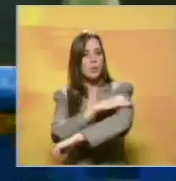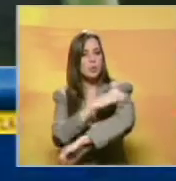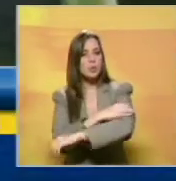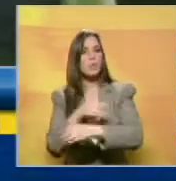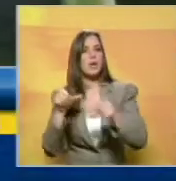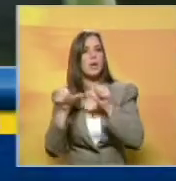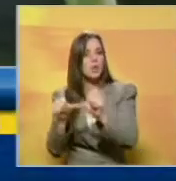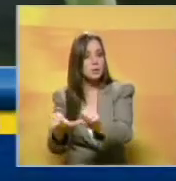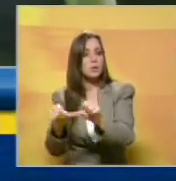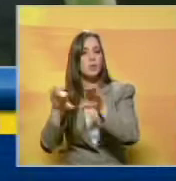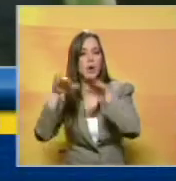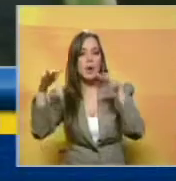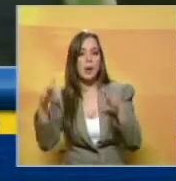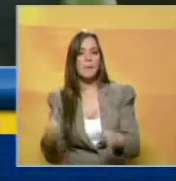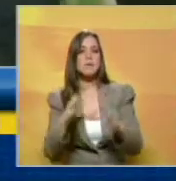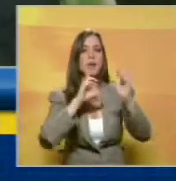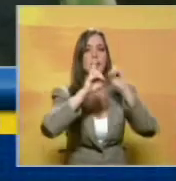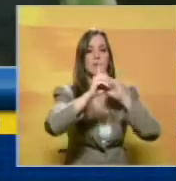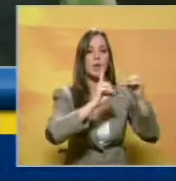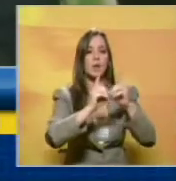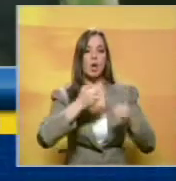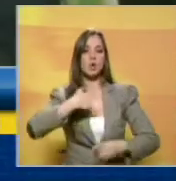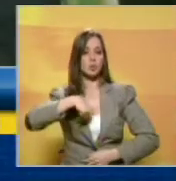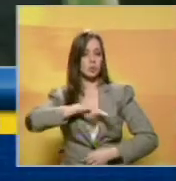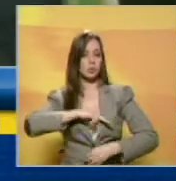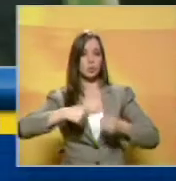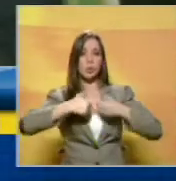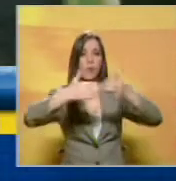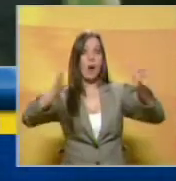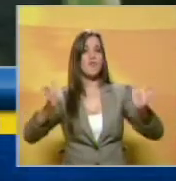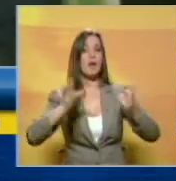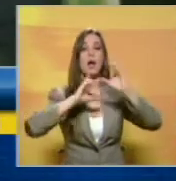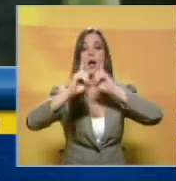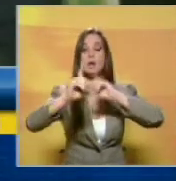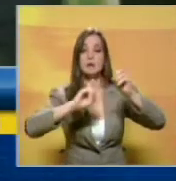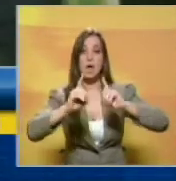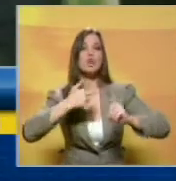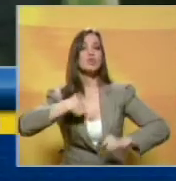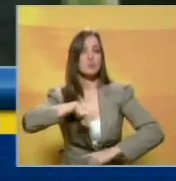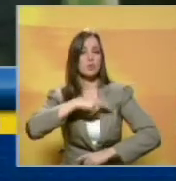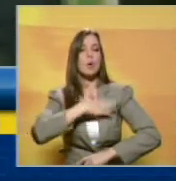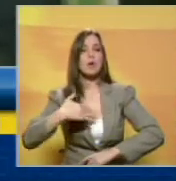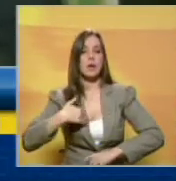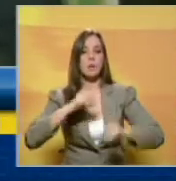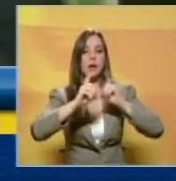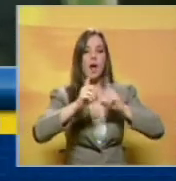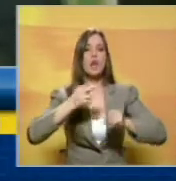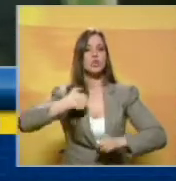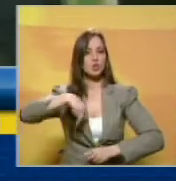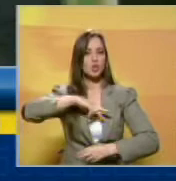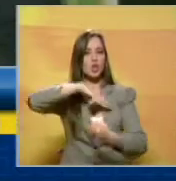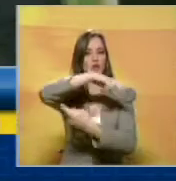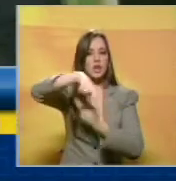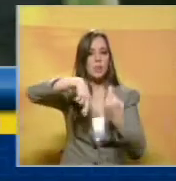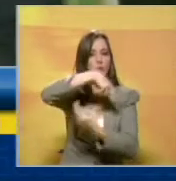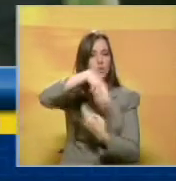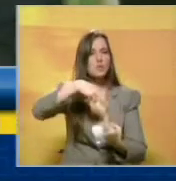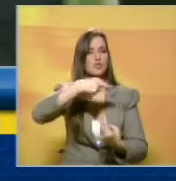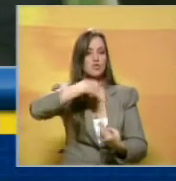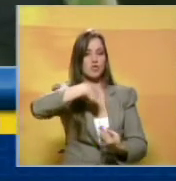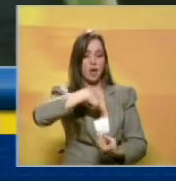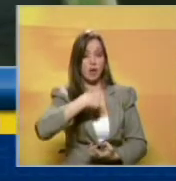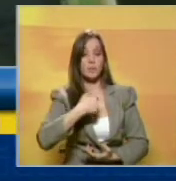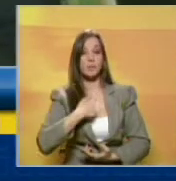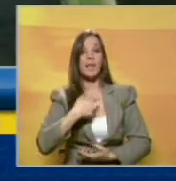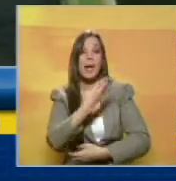Bueno, nosotros estamos abiertos al diálogo. Nosotros somos los que queremos el diálogo. Los revolucionarios, el presidente de la República es el que viene